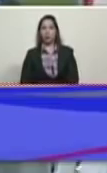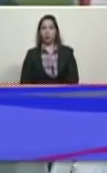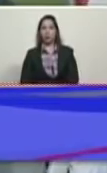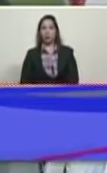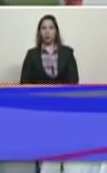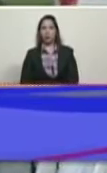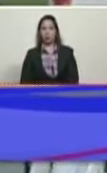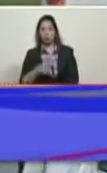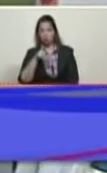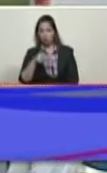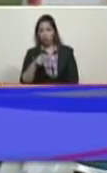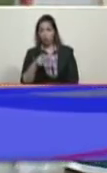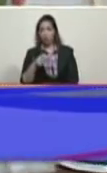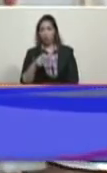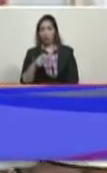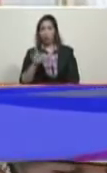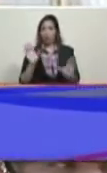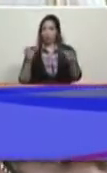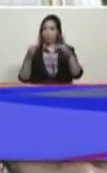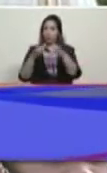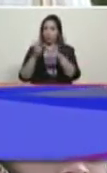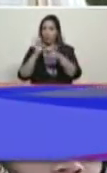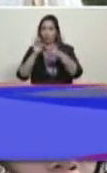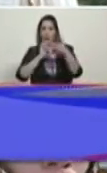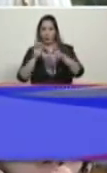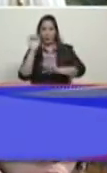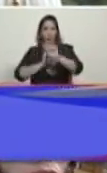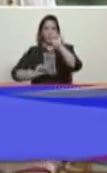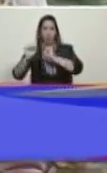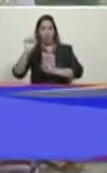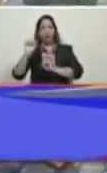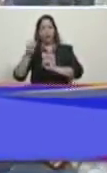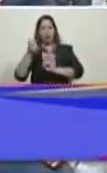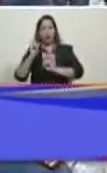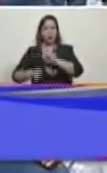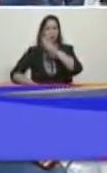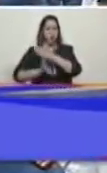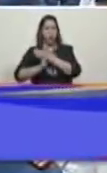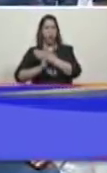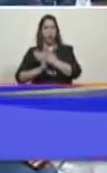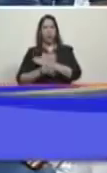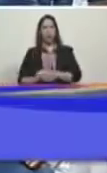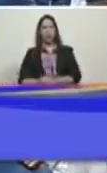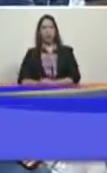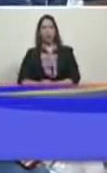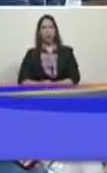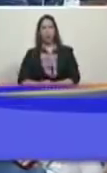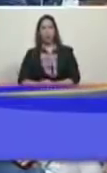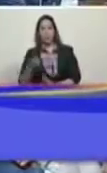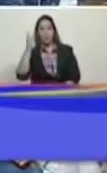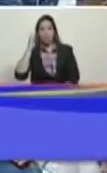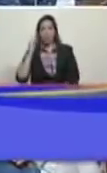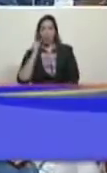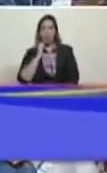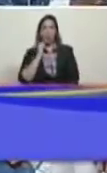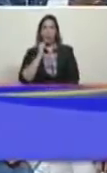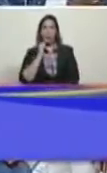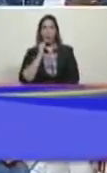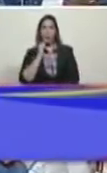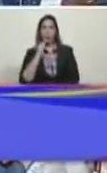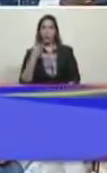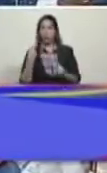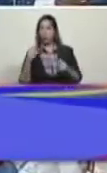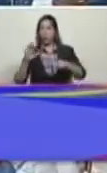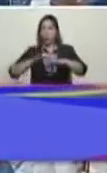Nuestro concepto estratégico de defensa se basa en una doctrina, la doctrina bolivariana, como